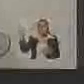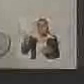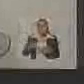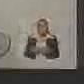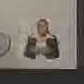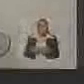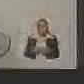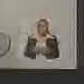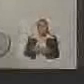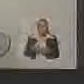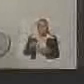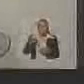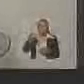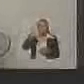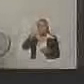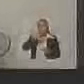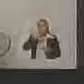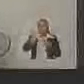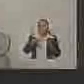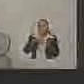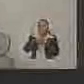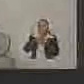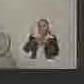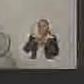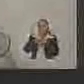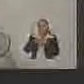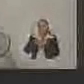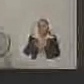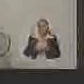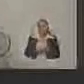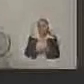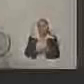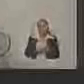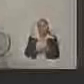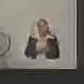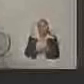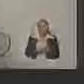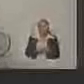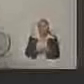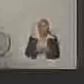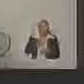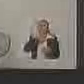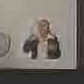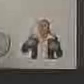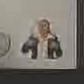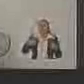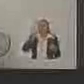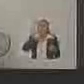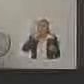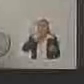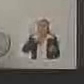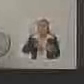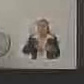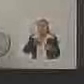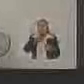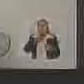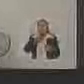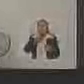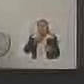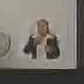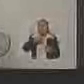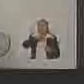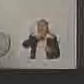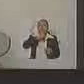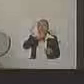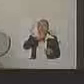fomentar toda la ayuda que se pueda a los vecinos, especialmente a los grupos vulnerables, a mujeres, niños,